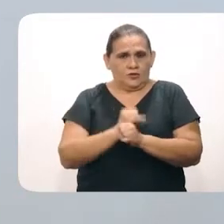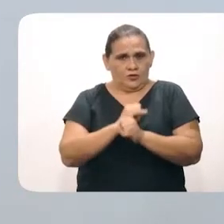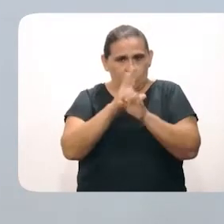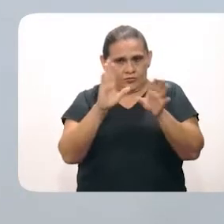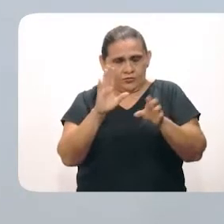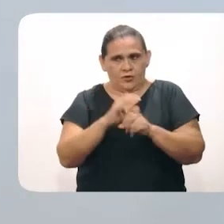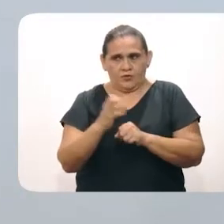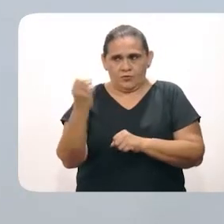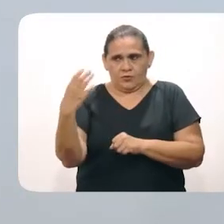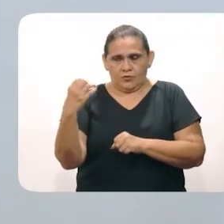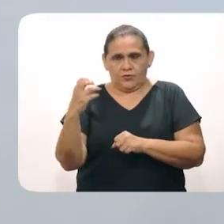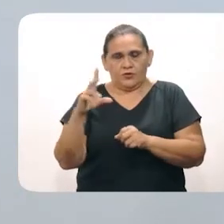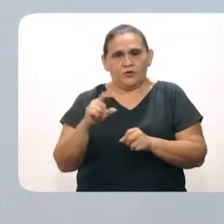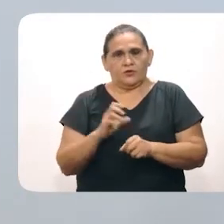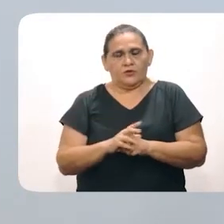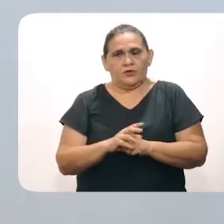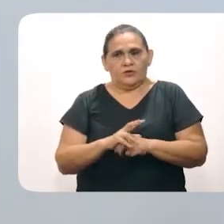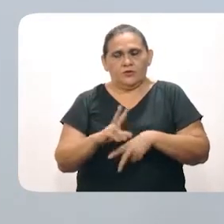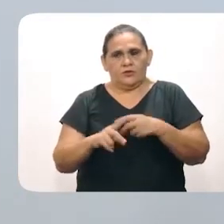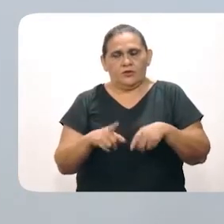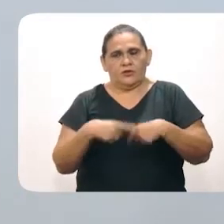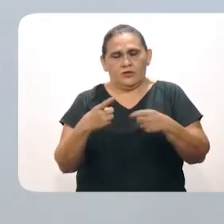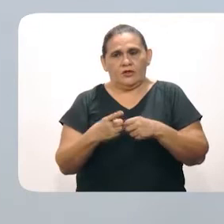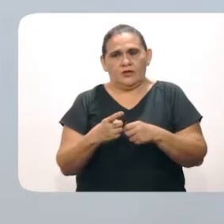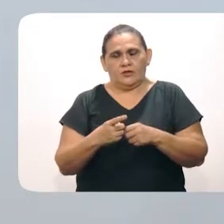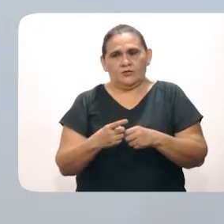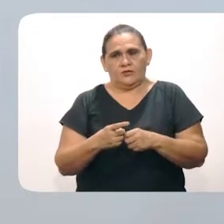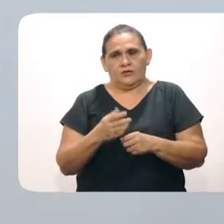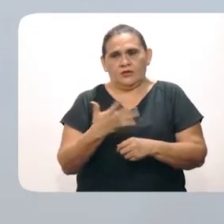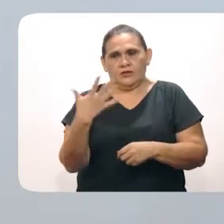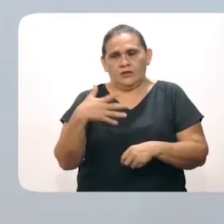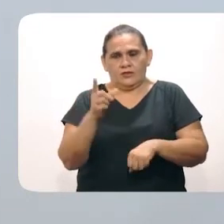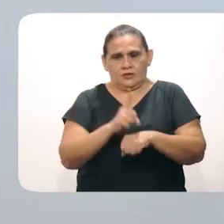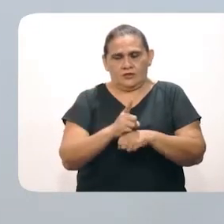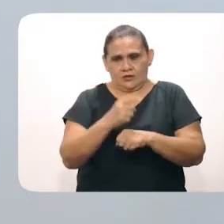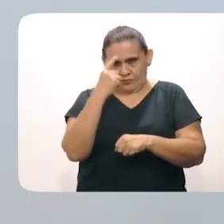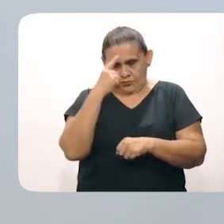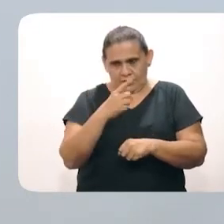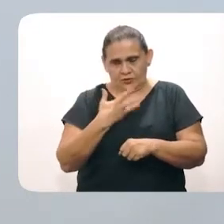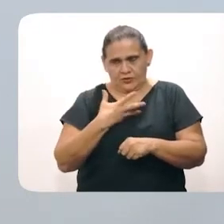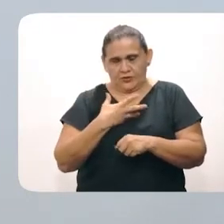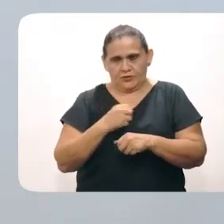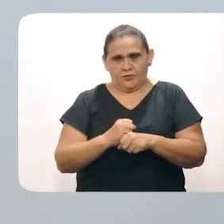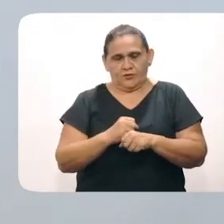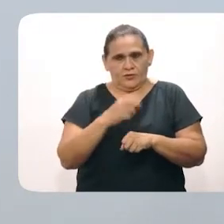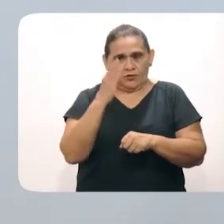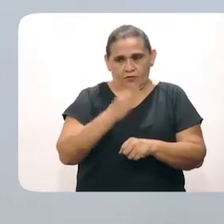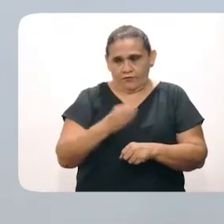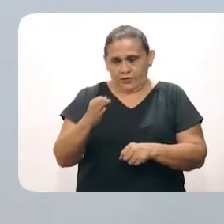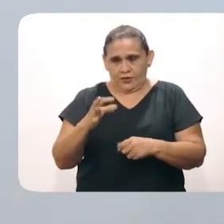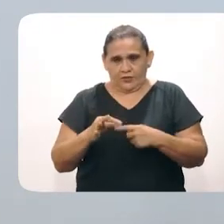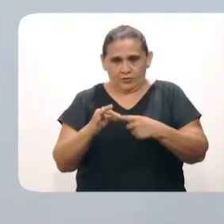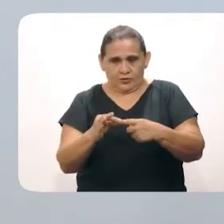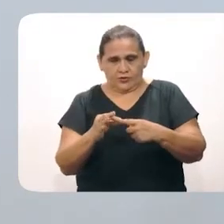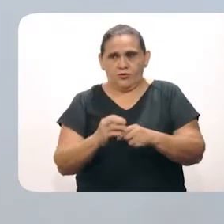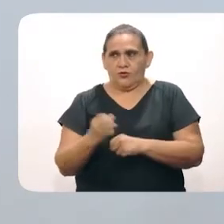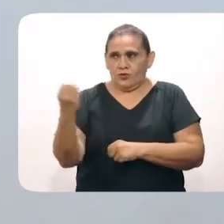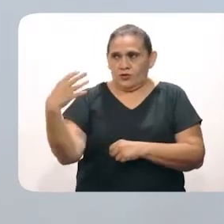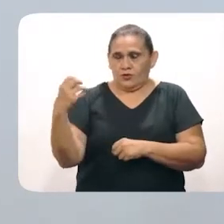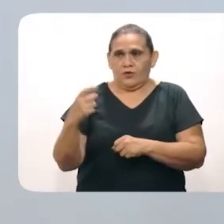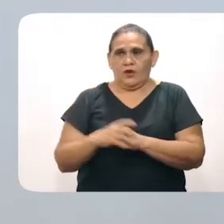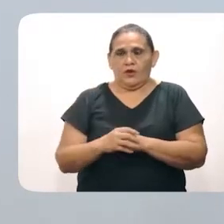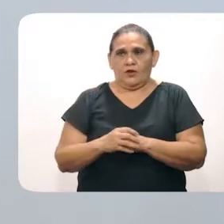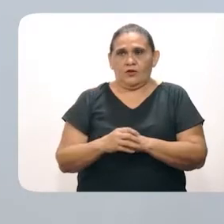informado, el semáforo estatal de salud se va a dar a conocer cada 15 días con la finalidad de homologar fechas de presentación con el